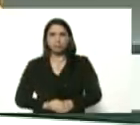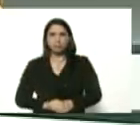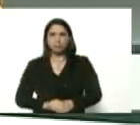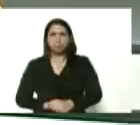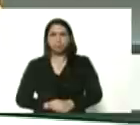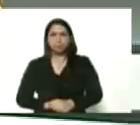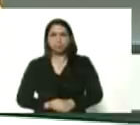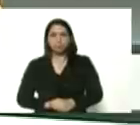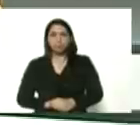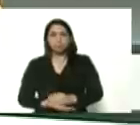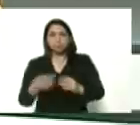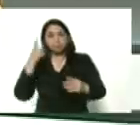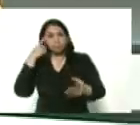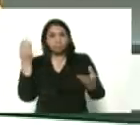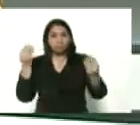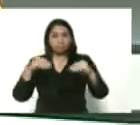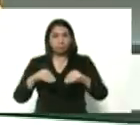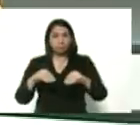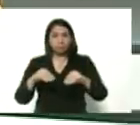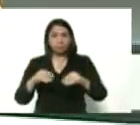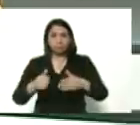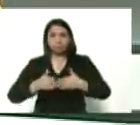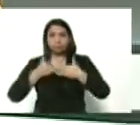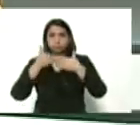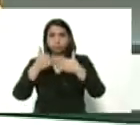con cooperadores y cómplices.